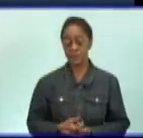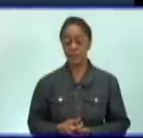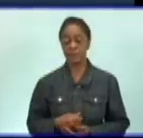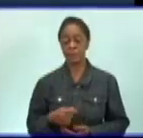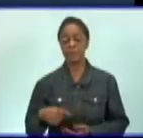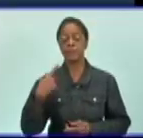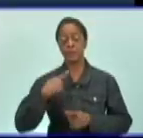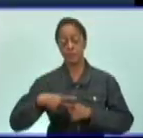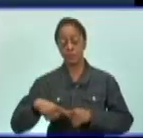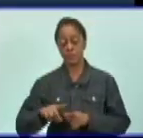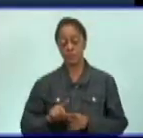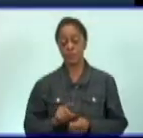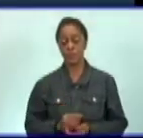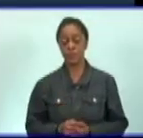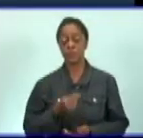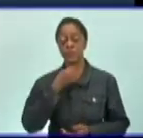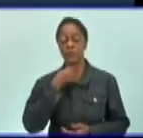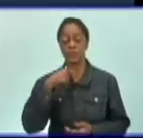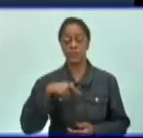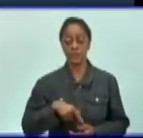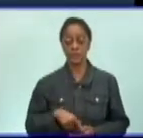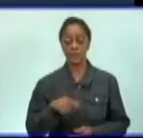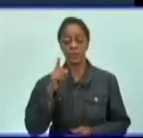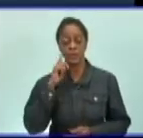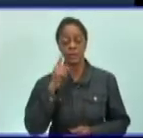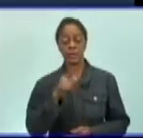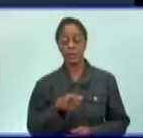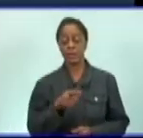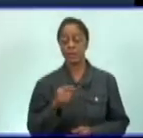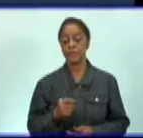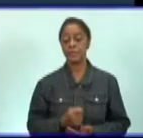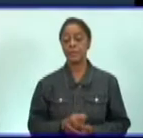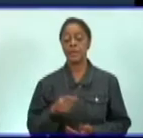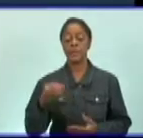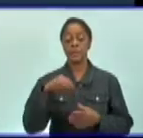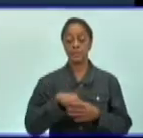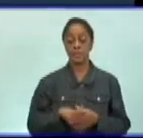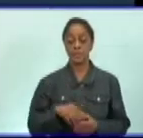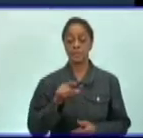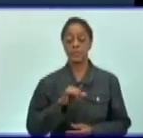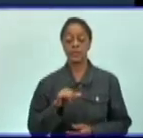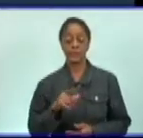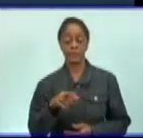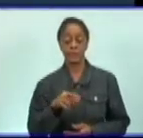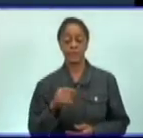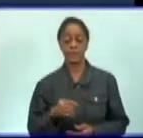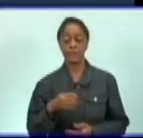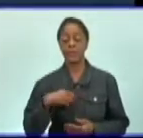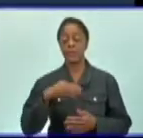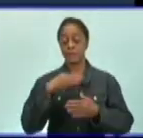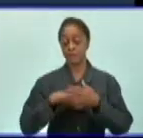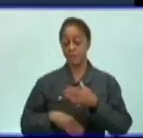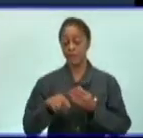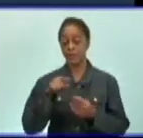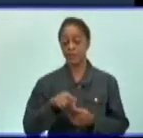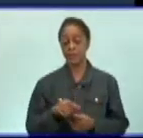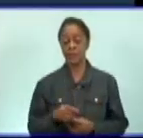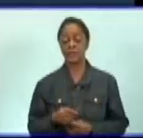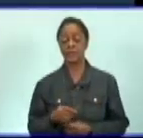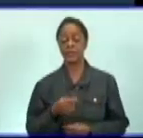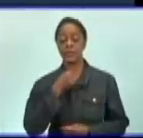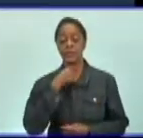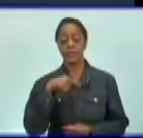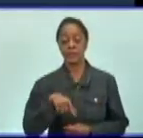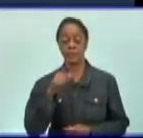los demás ejercicios que aparecen contemplados dentro de la misma, que están debajo de este ejemplo que